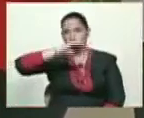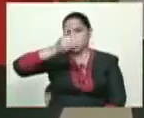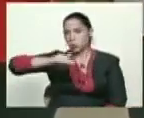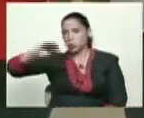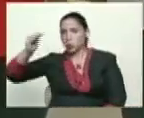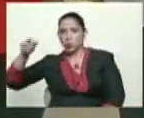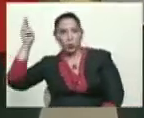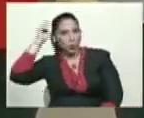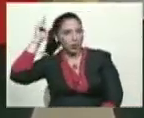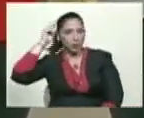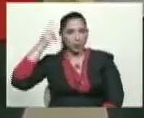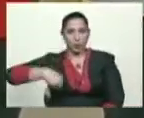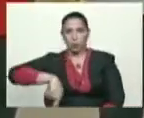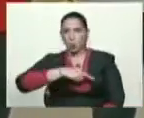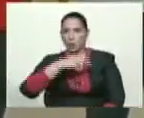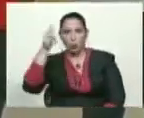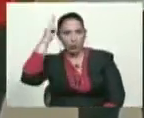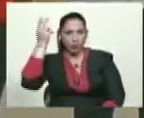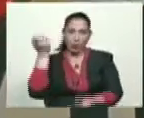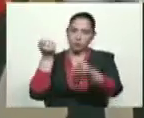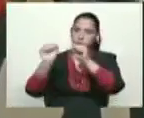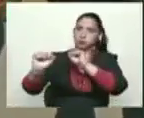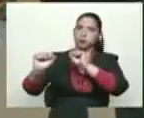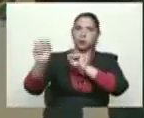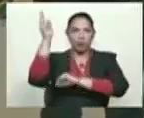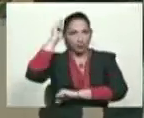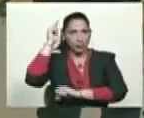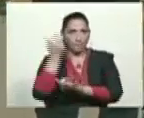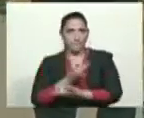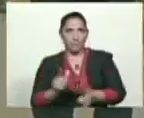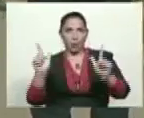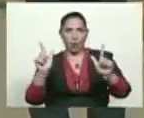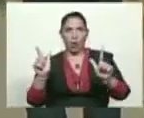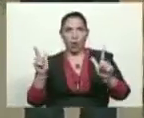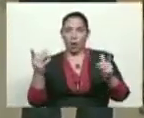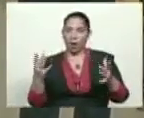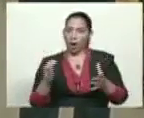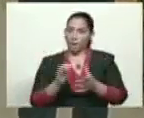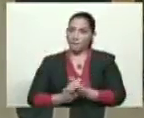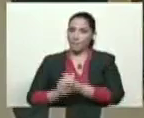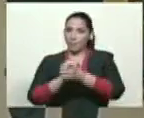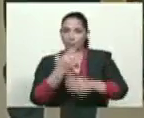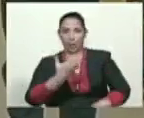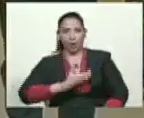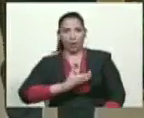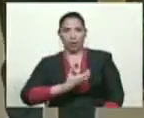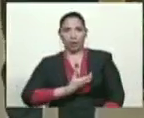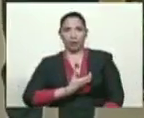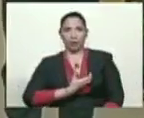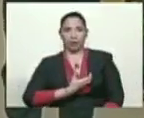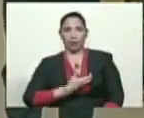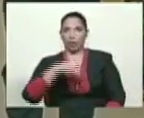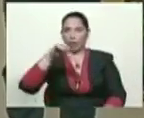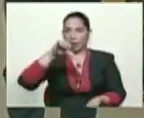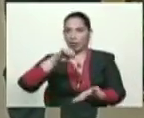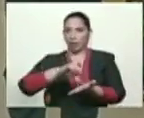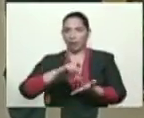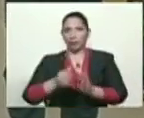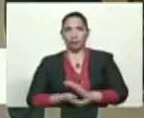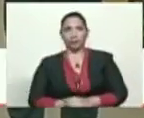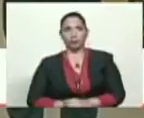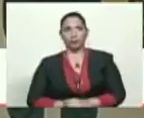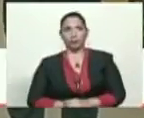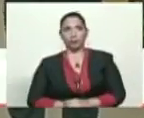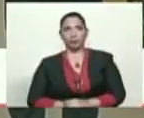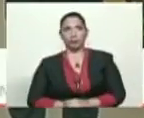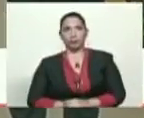en nuestros indios rebelde nuestros indios libertarios me acompaña la alcaldesa de la capital me acompaña